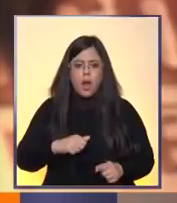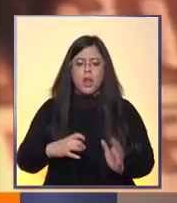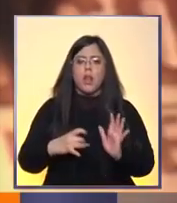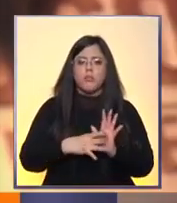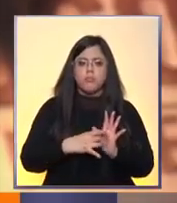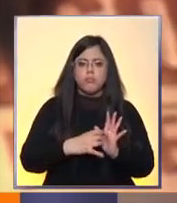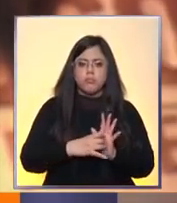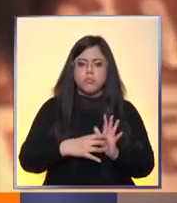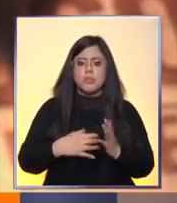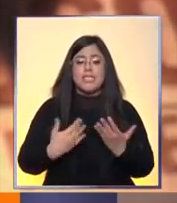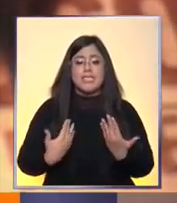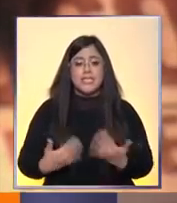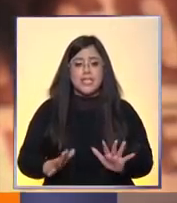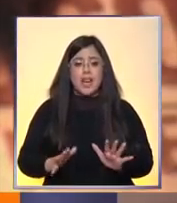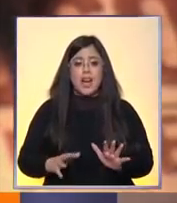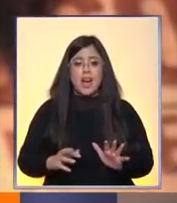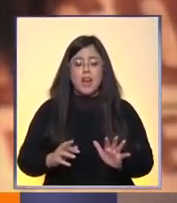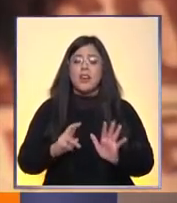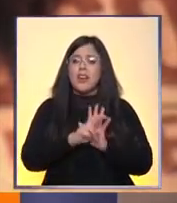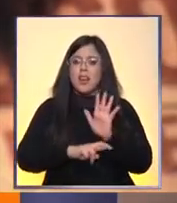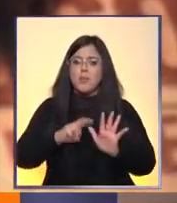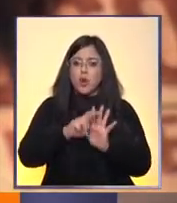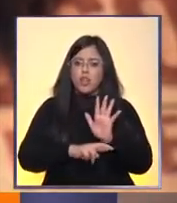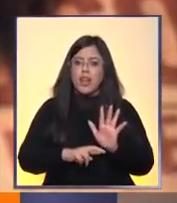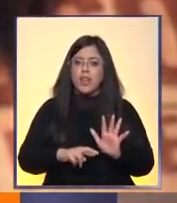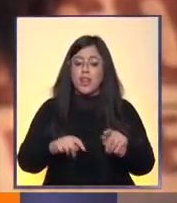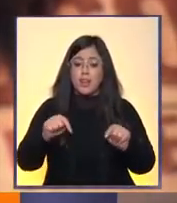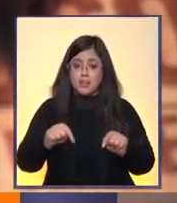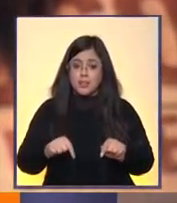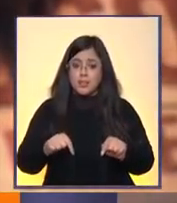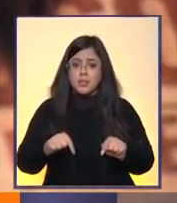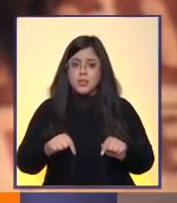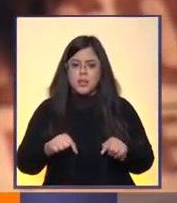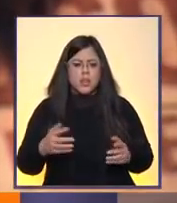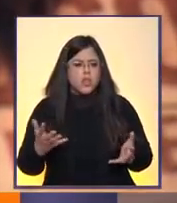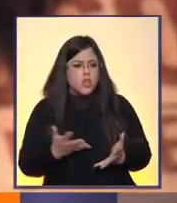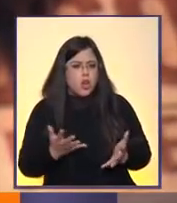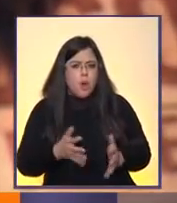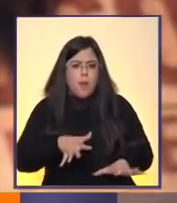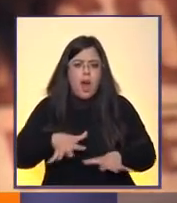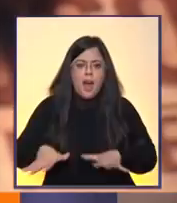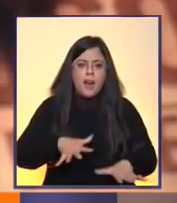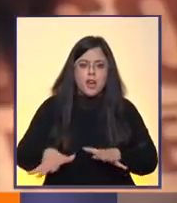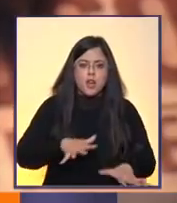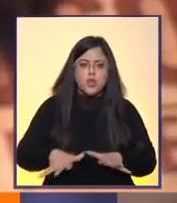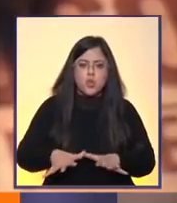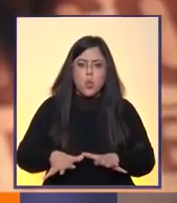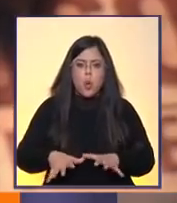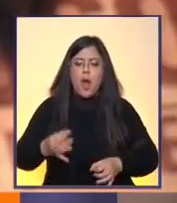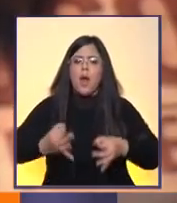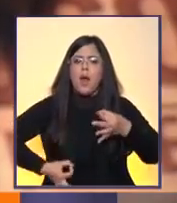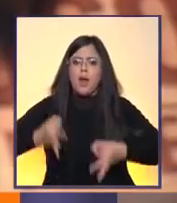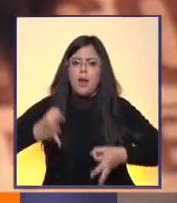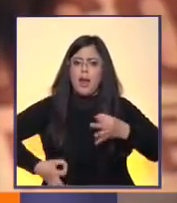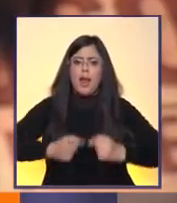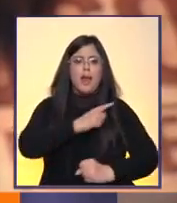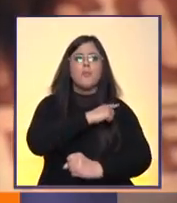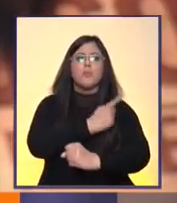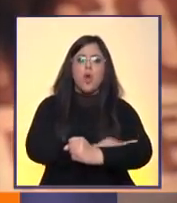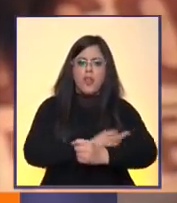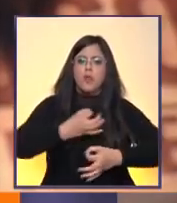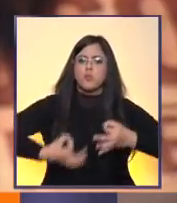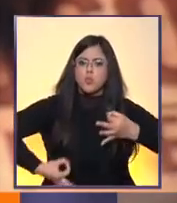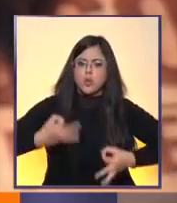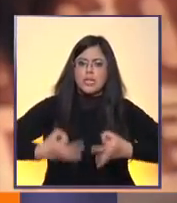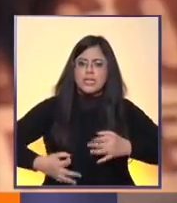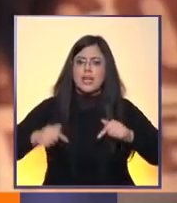Reportajes de Tele13 investigó qué pasa, cómo actúa y cómo sanciona internamente el propio Poder Judicial estos actos, en especial